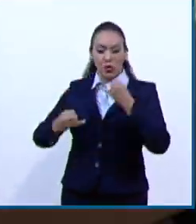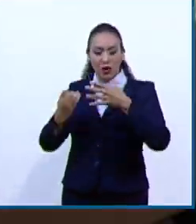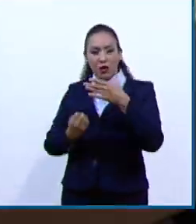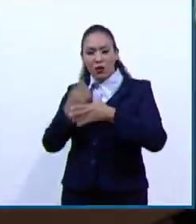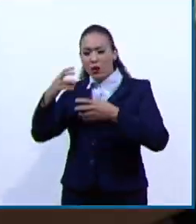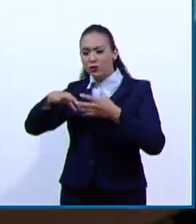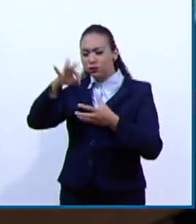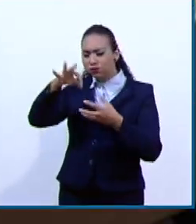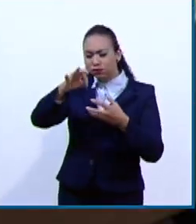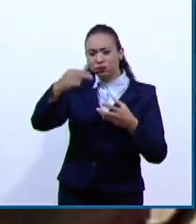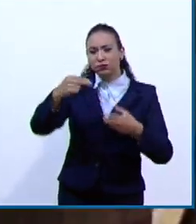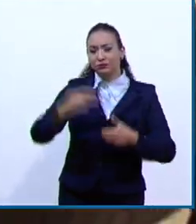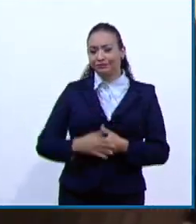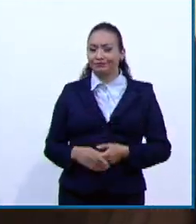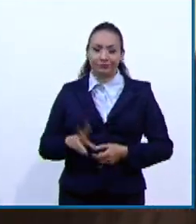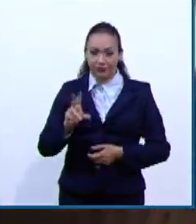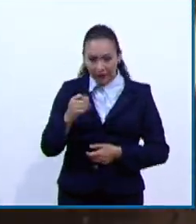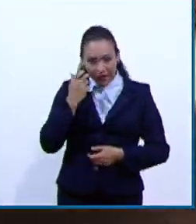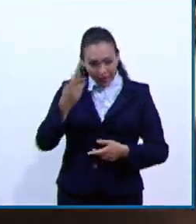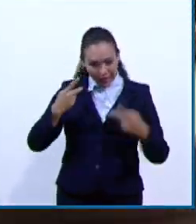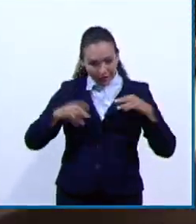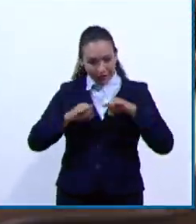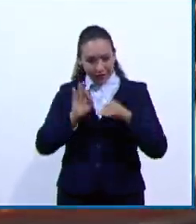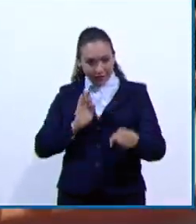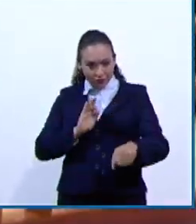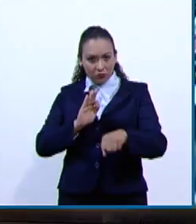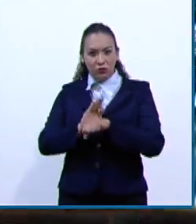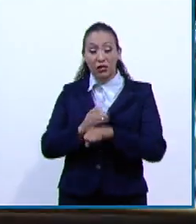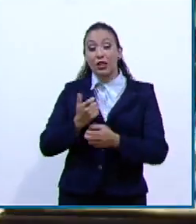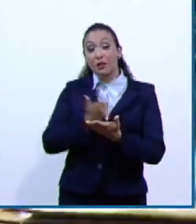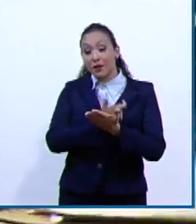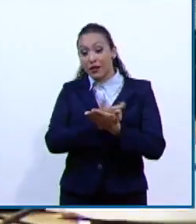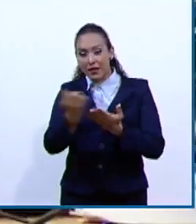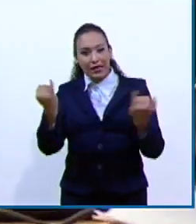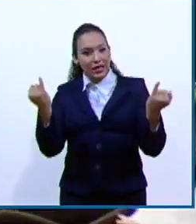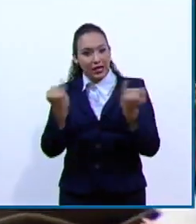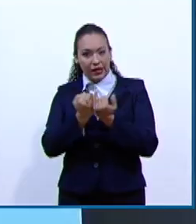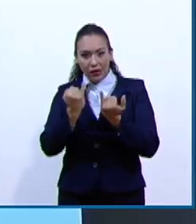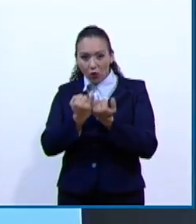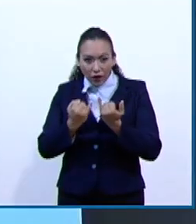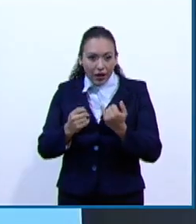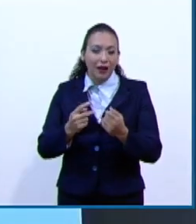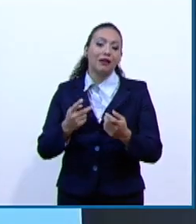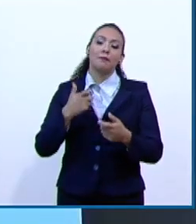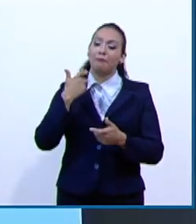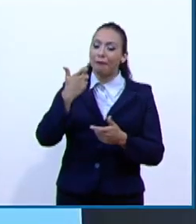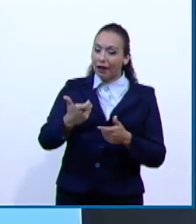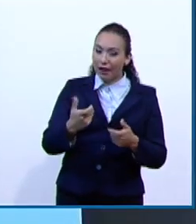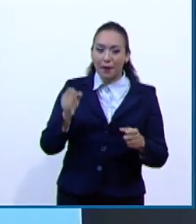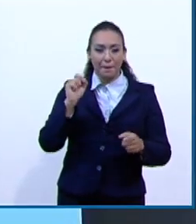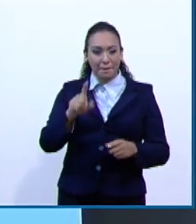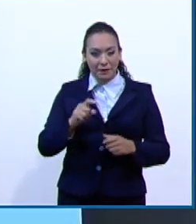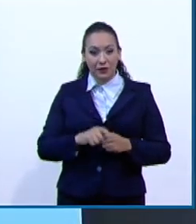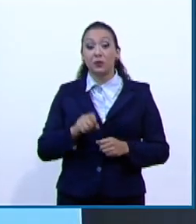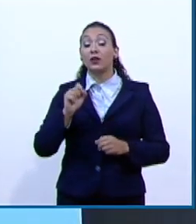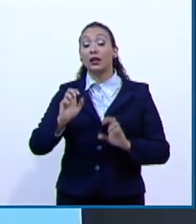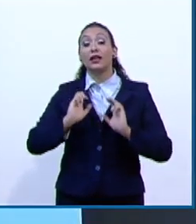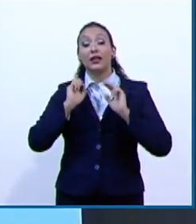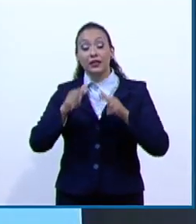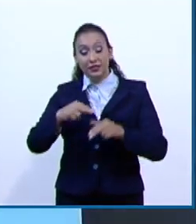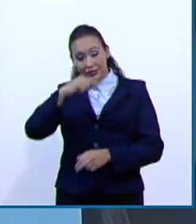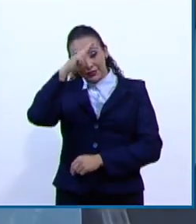Federal garantice sus derechos laborales y prestaciones para 2025. El paro se mantuvo también en Chiapas,